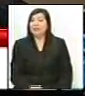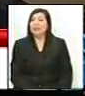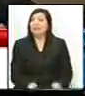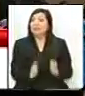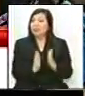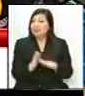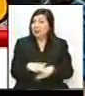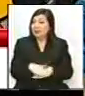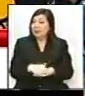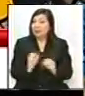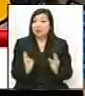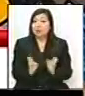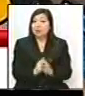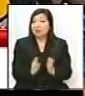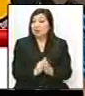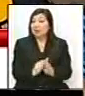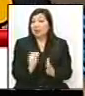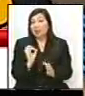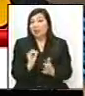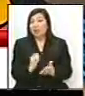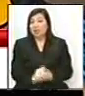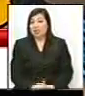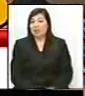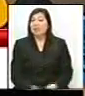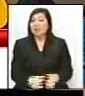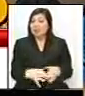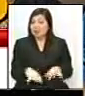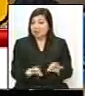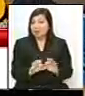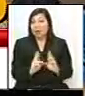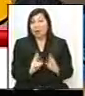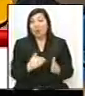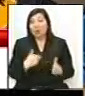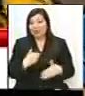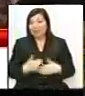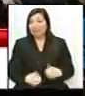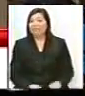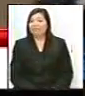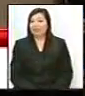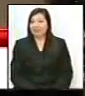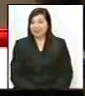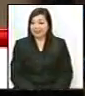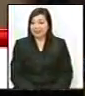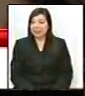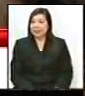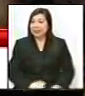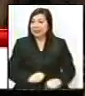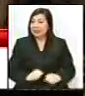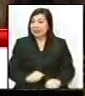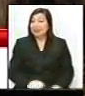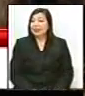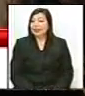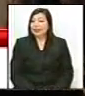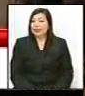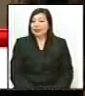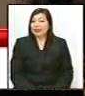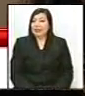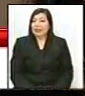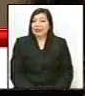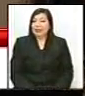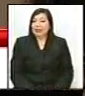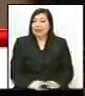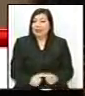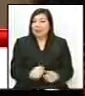armar una agenda en común. Eso yo creo que es importante, y ojalá que esto continúe así. Presidente, ¿cómo toma las críticas a su partido, a su